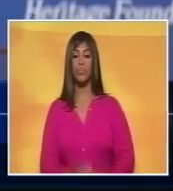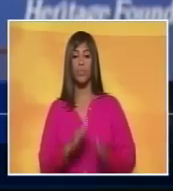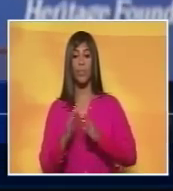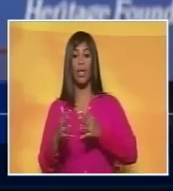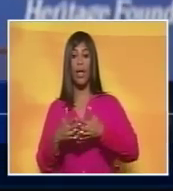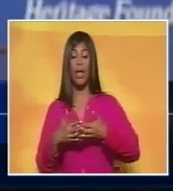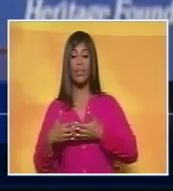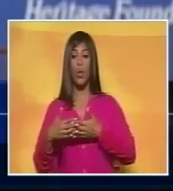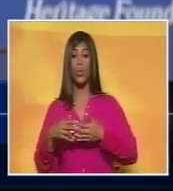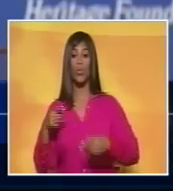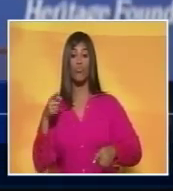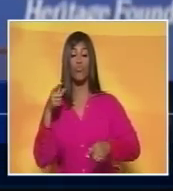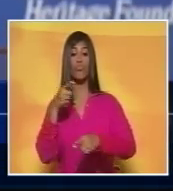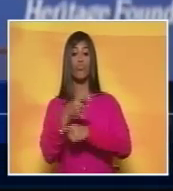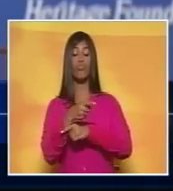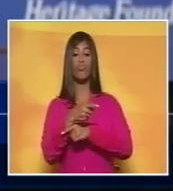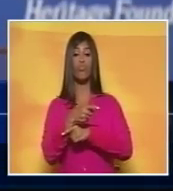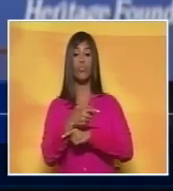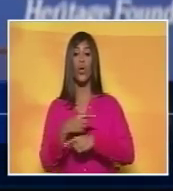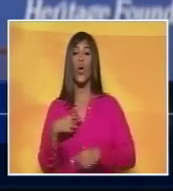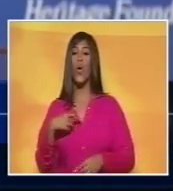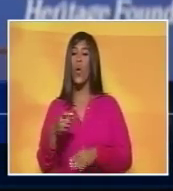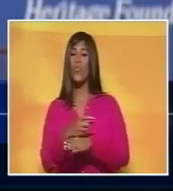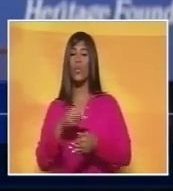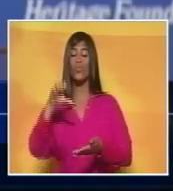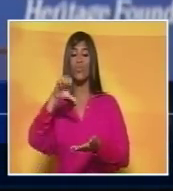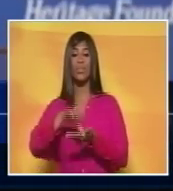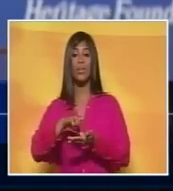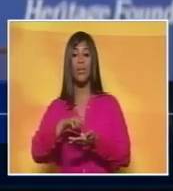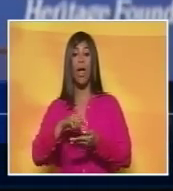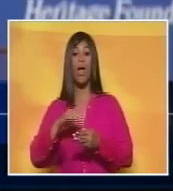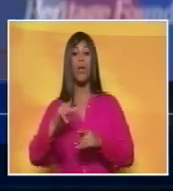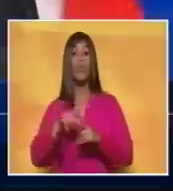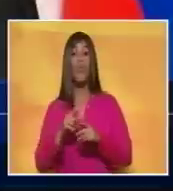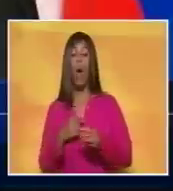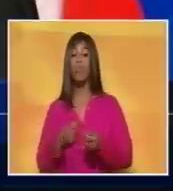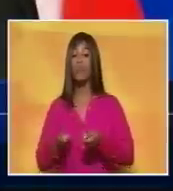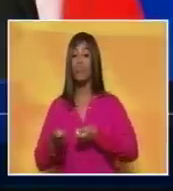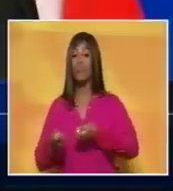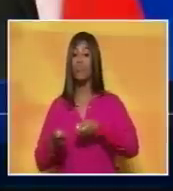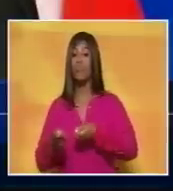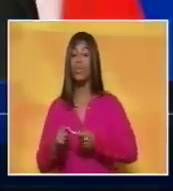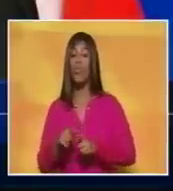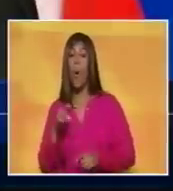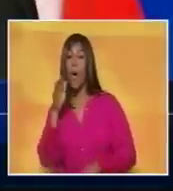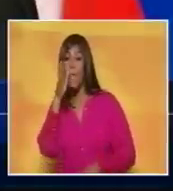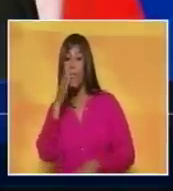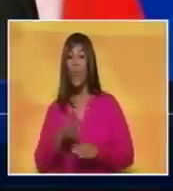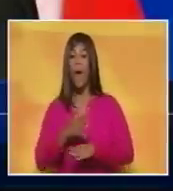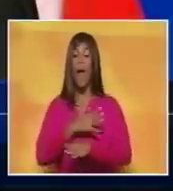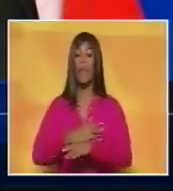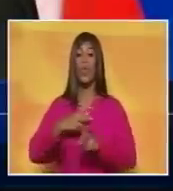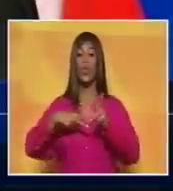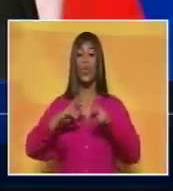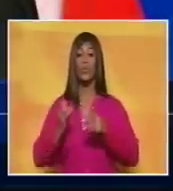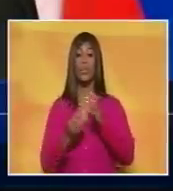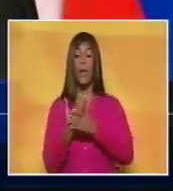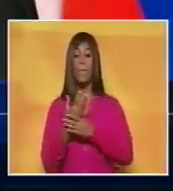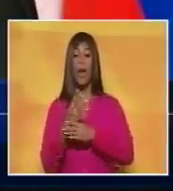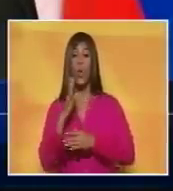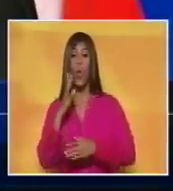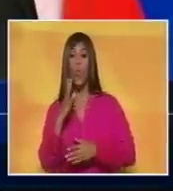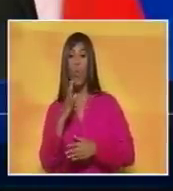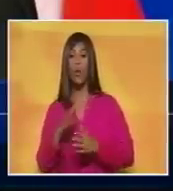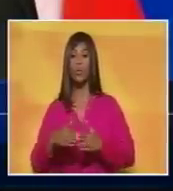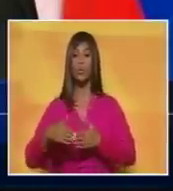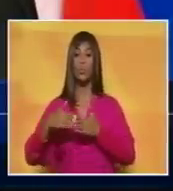Estados Unidos acusó al régimen de Irán de estar detrás de los actos de sabotaje del 12 de mayo contra 4 navíos